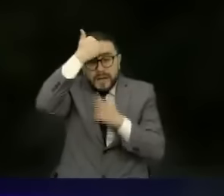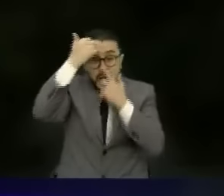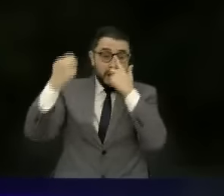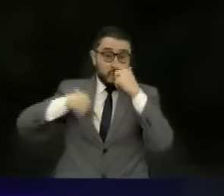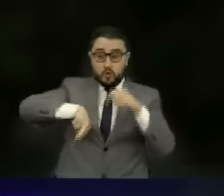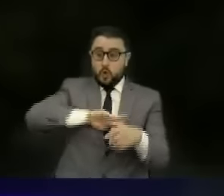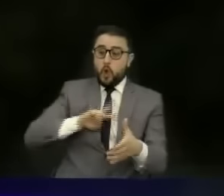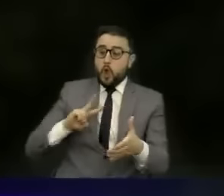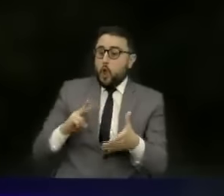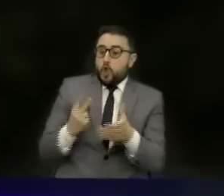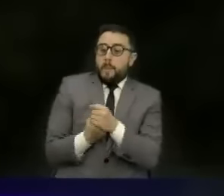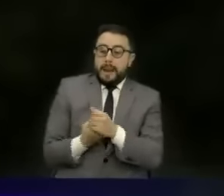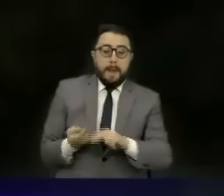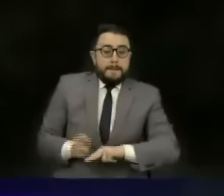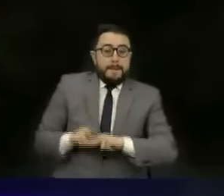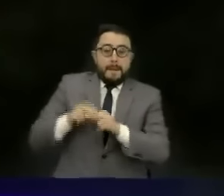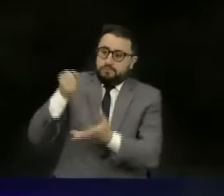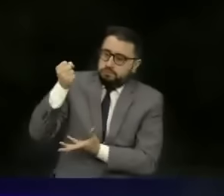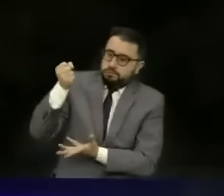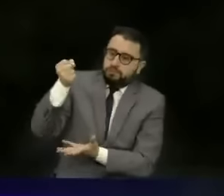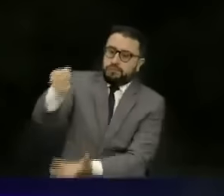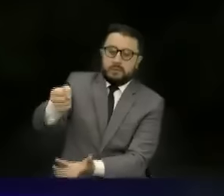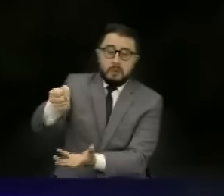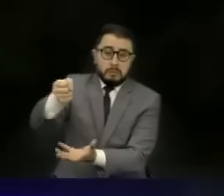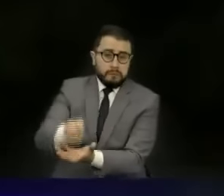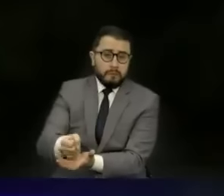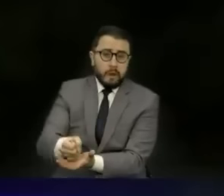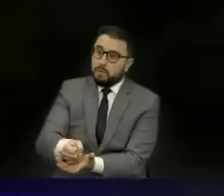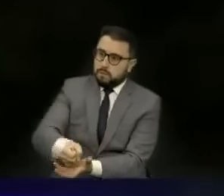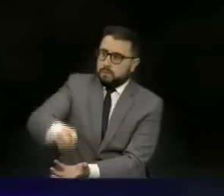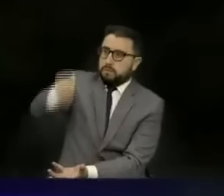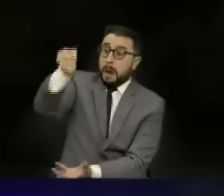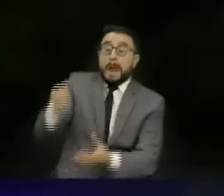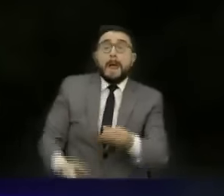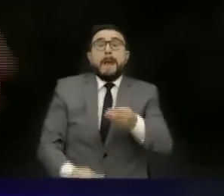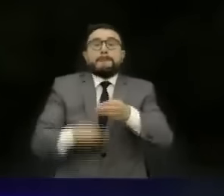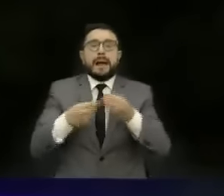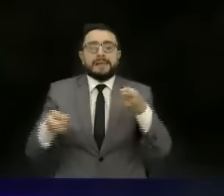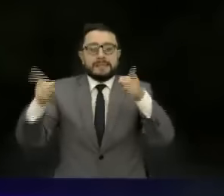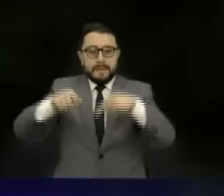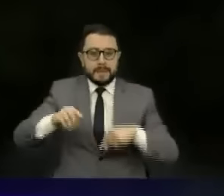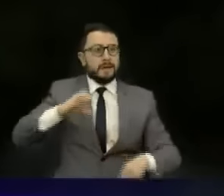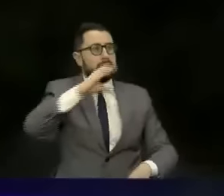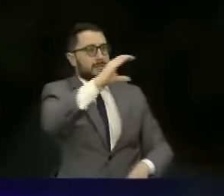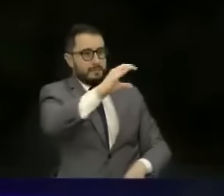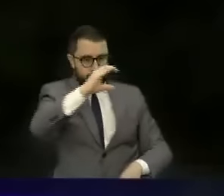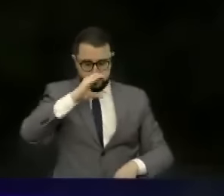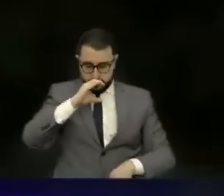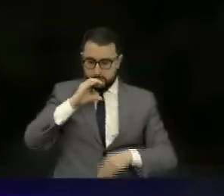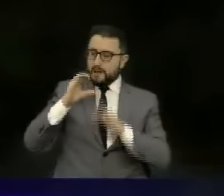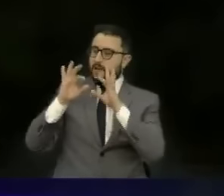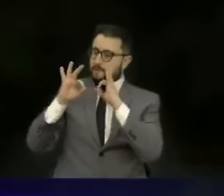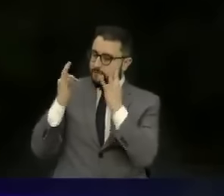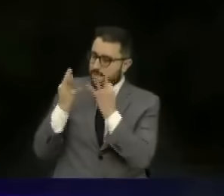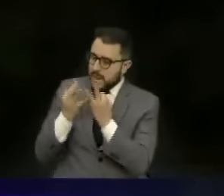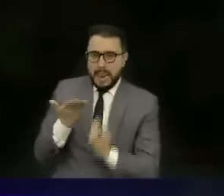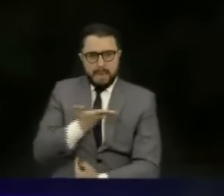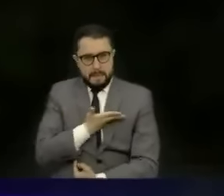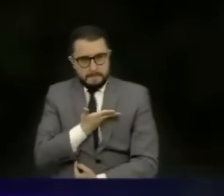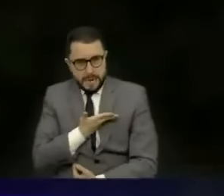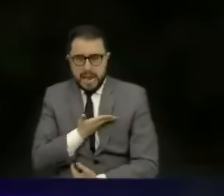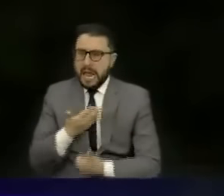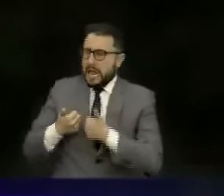en su presupuesto, sino sus ingresos, los que reparte con su mamá, con sus amigos, con